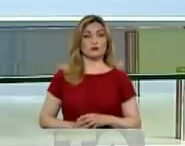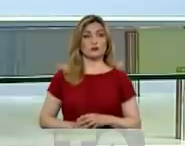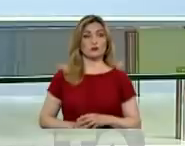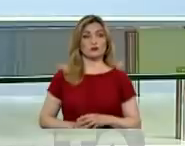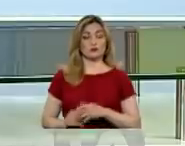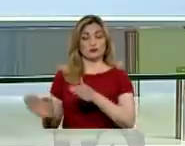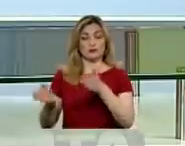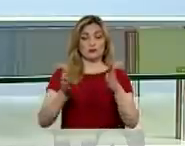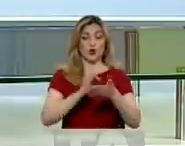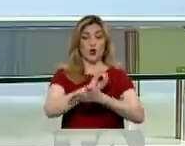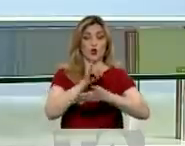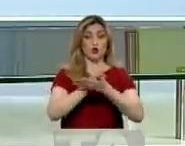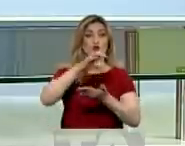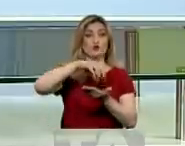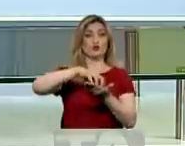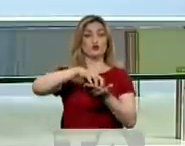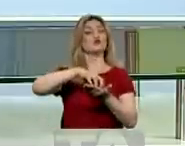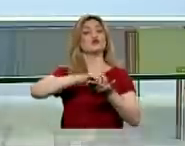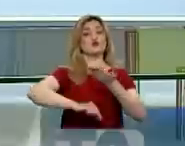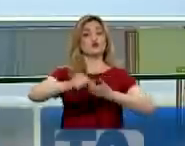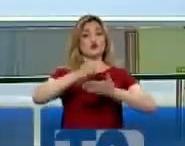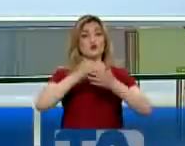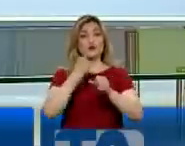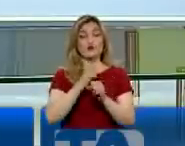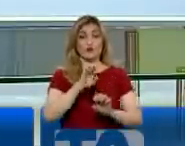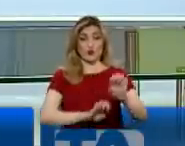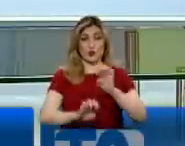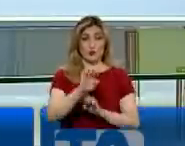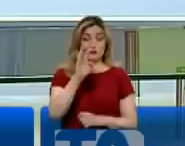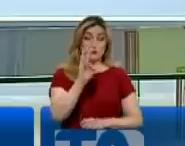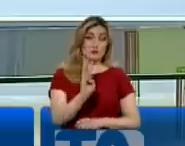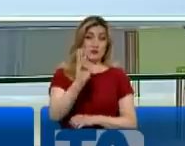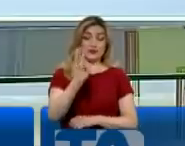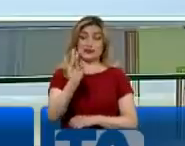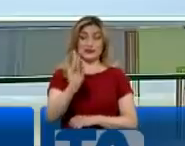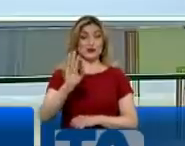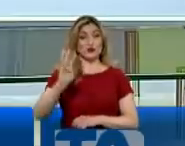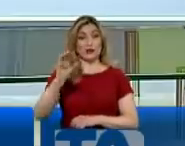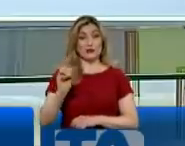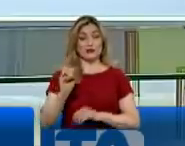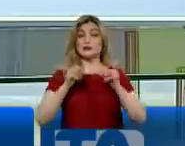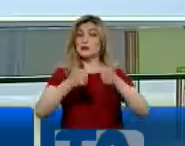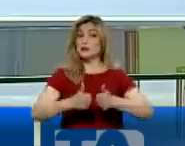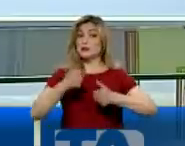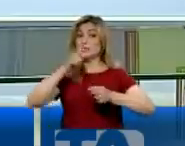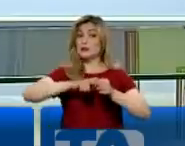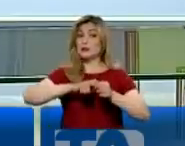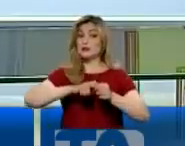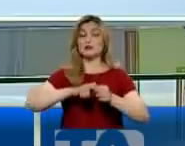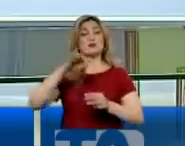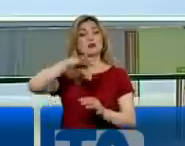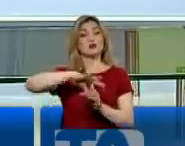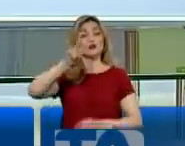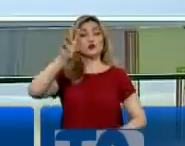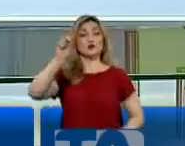la junta provincial electoral del guayas trabaja en la calificación de 760 candidaturas inscritas para los comicios de febrero del 2021